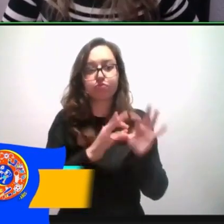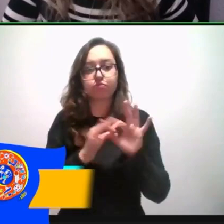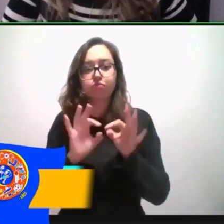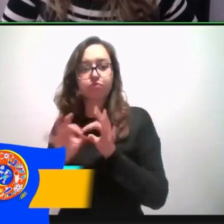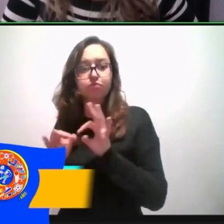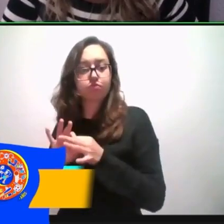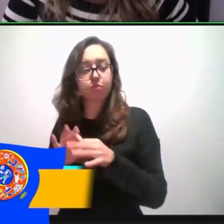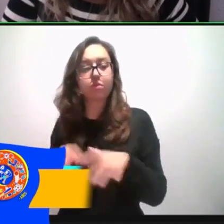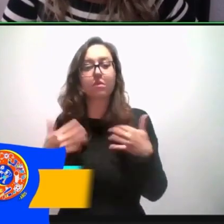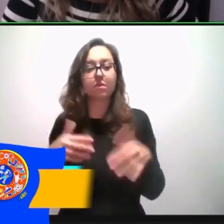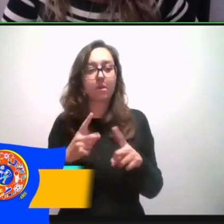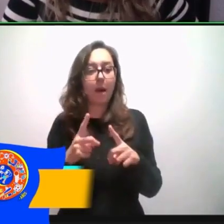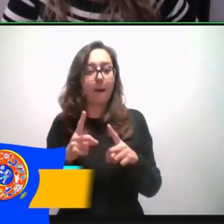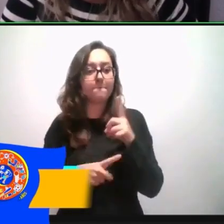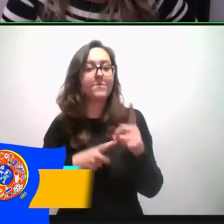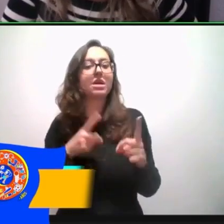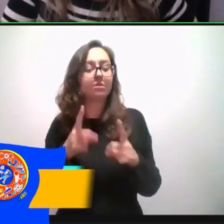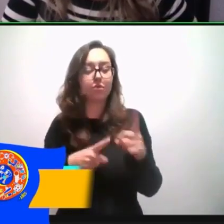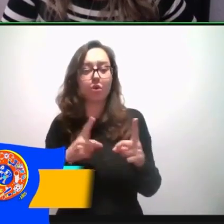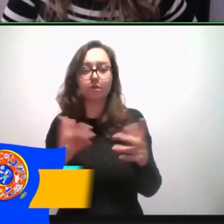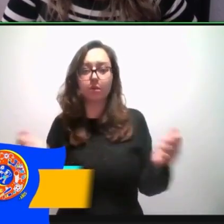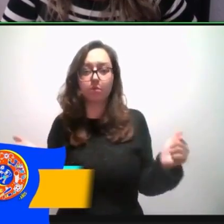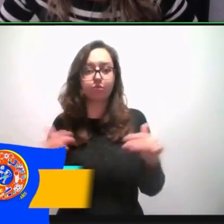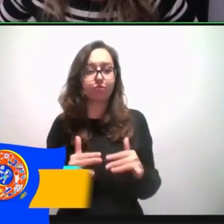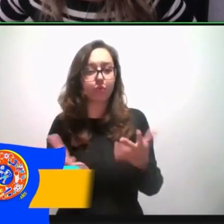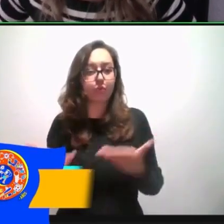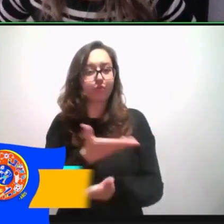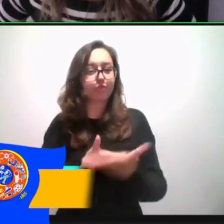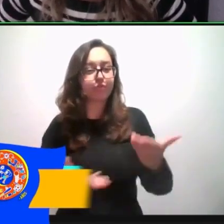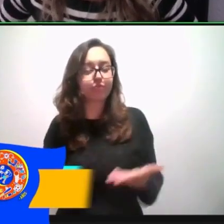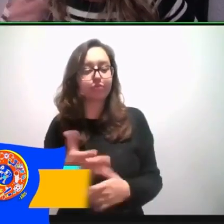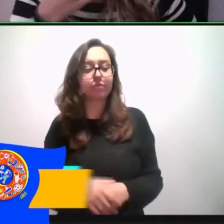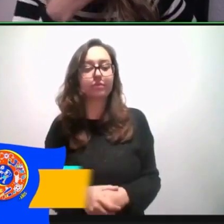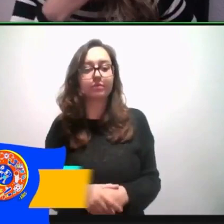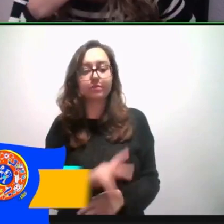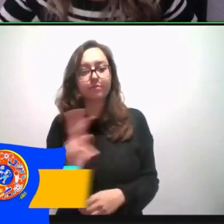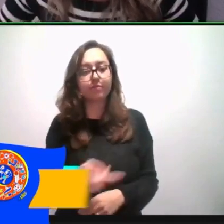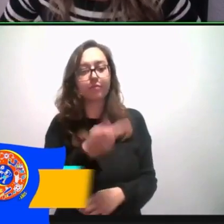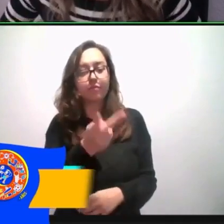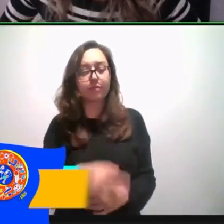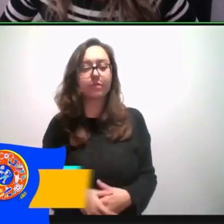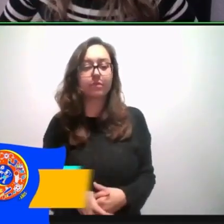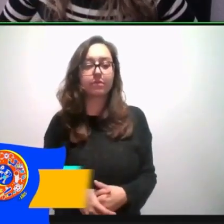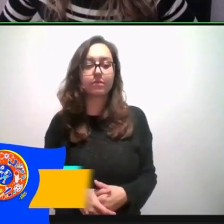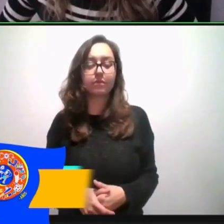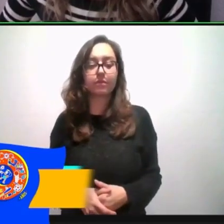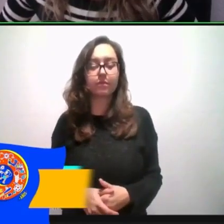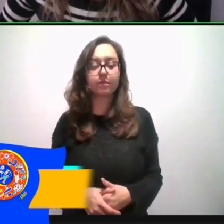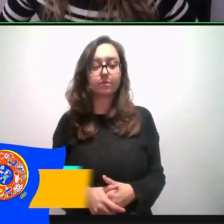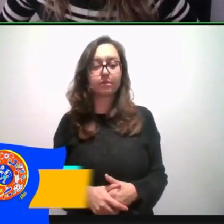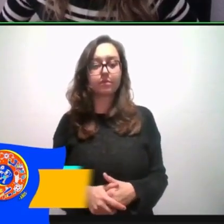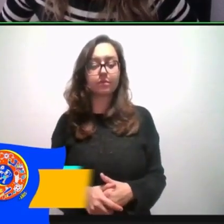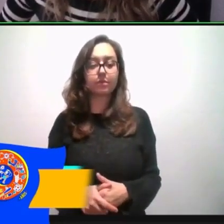nos está convocando en esta ocasión, en esta fiesta. Y nos pregunta: ¿se podría realizar una cirugía reconstructiva con huesos de